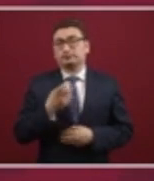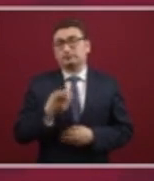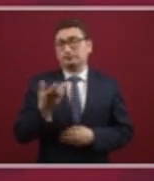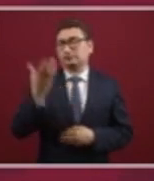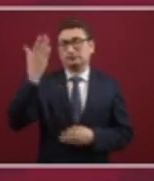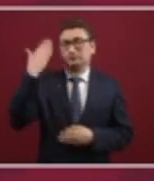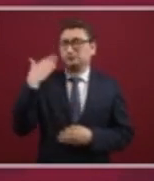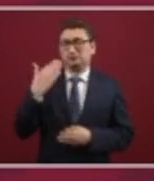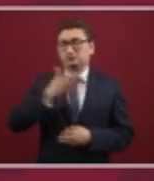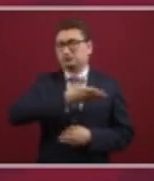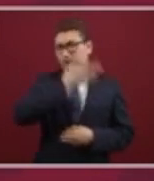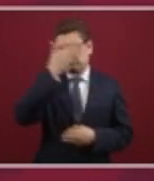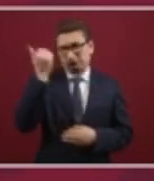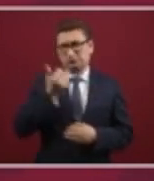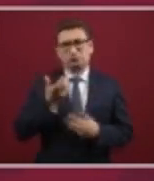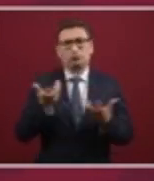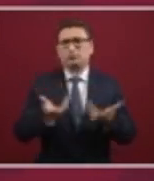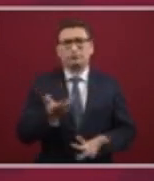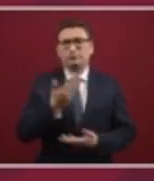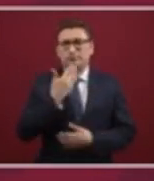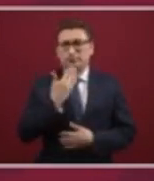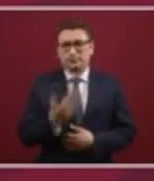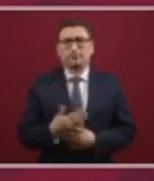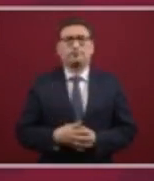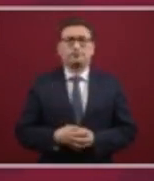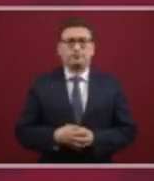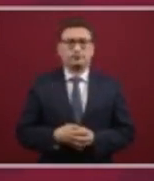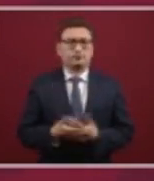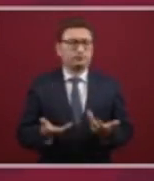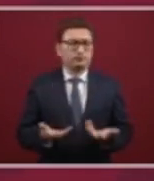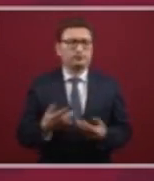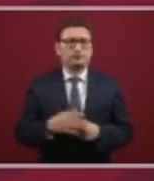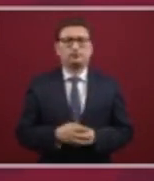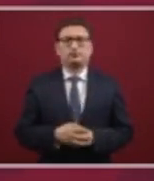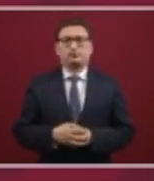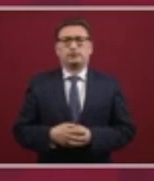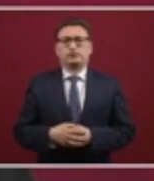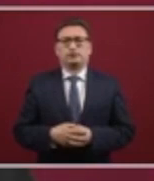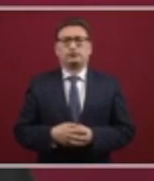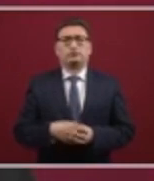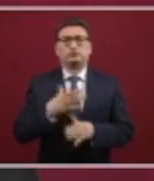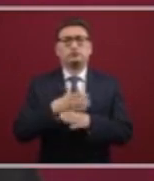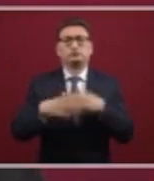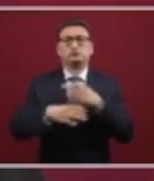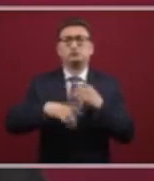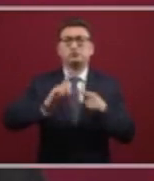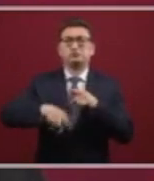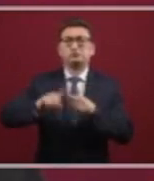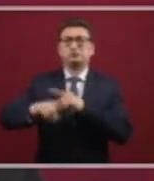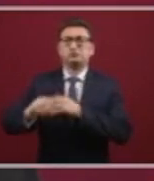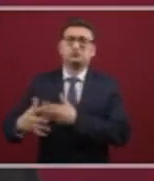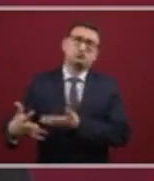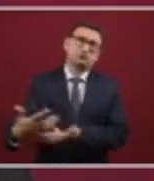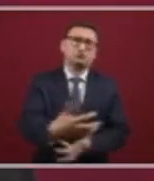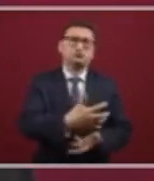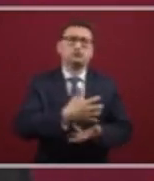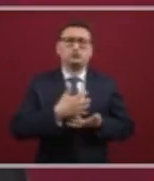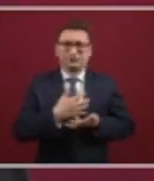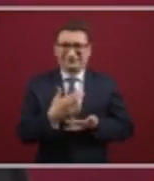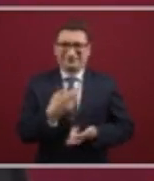no se sabía a dónde iban a parar los